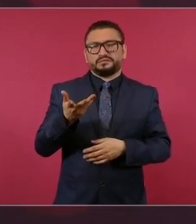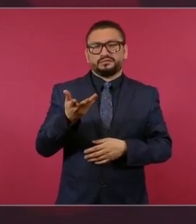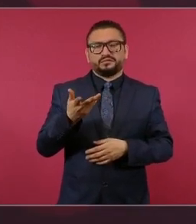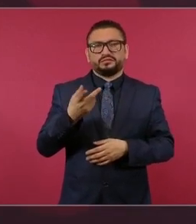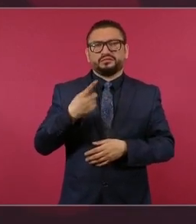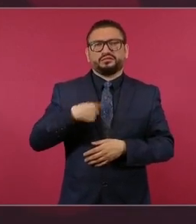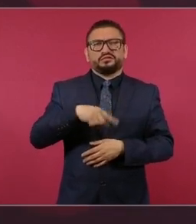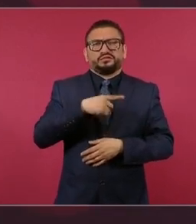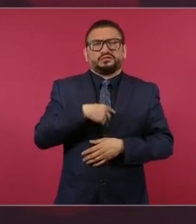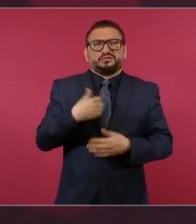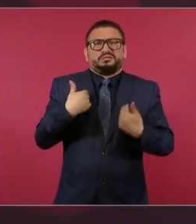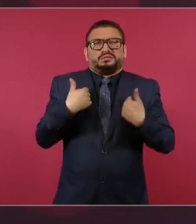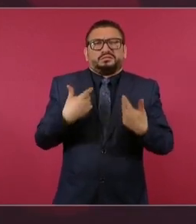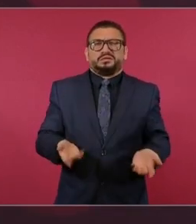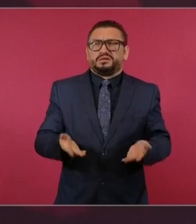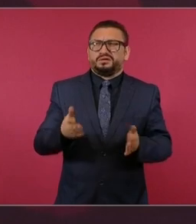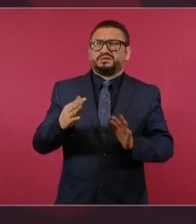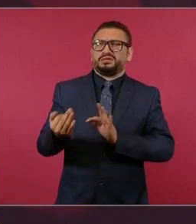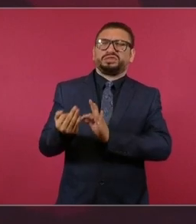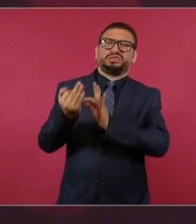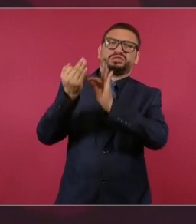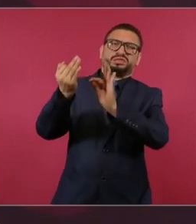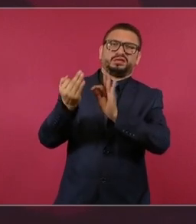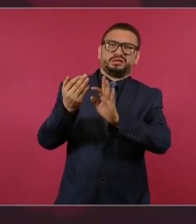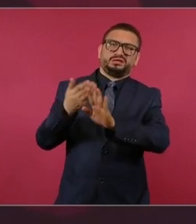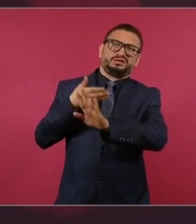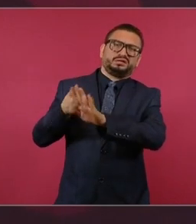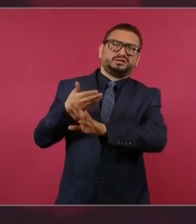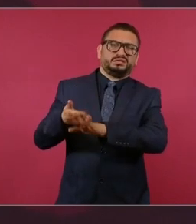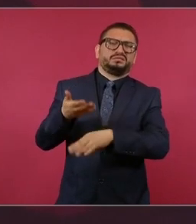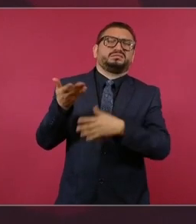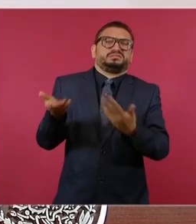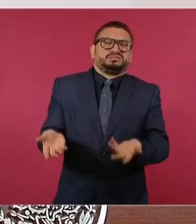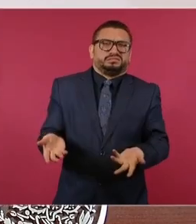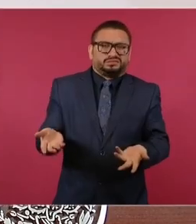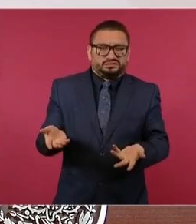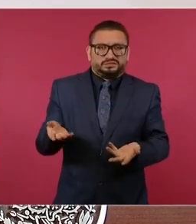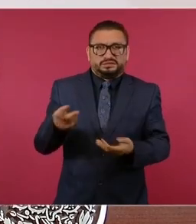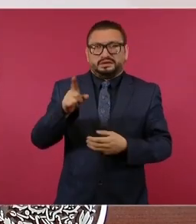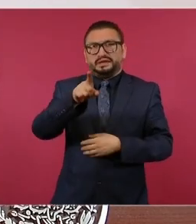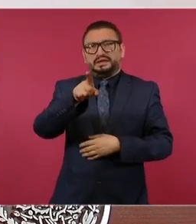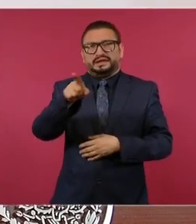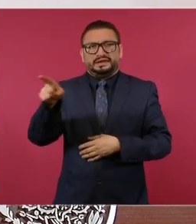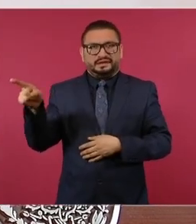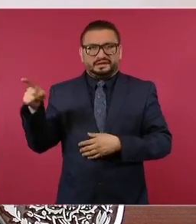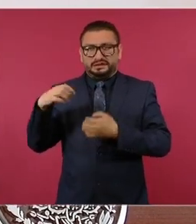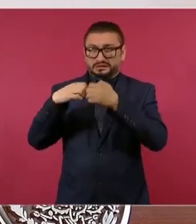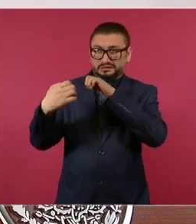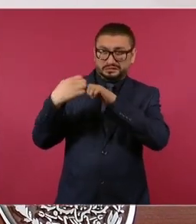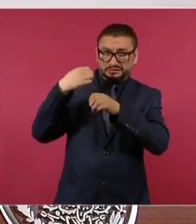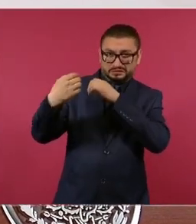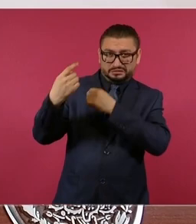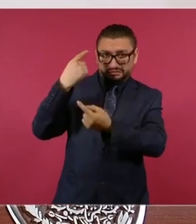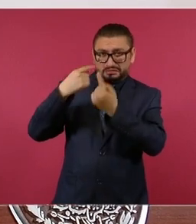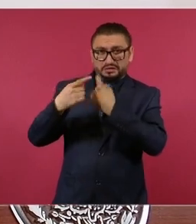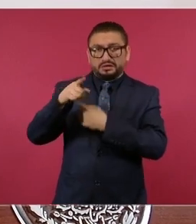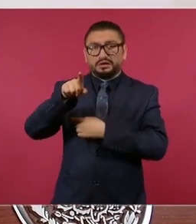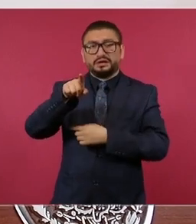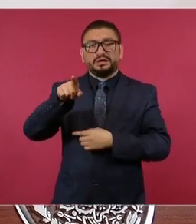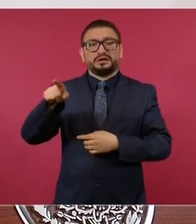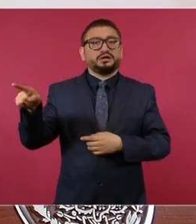¿qué vamos a estar enfrentando a esos adversarios? Si ellos al final se convierten